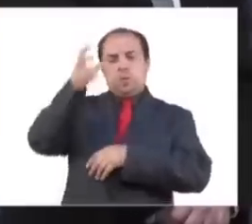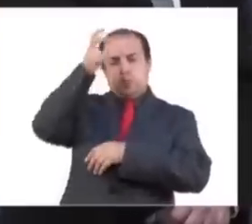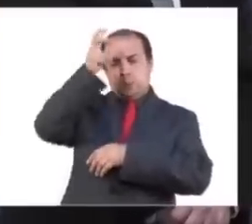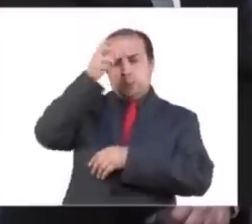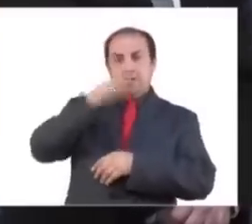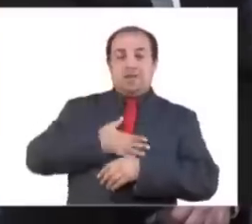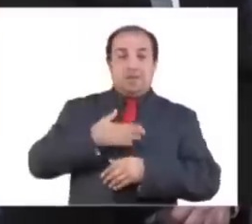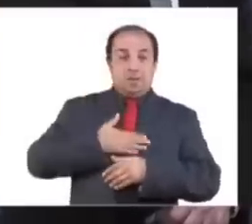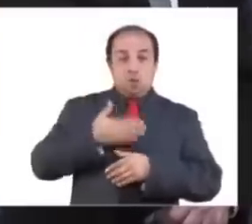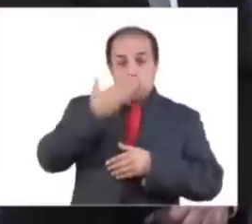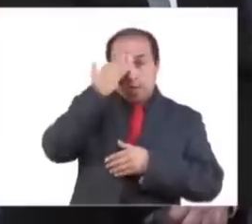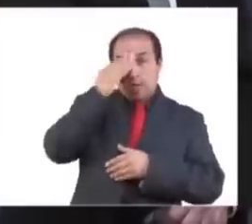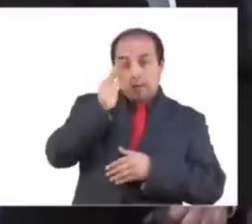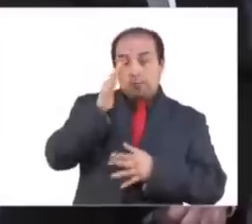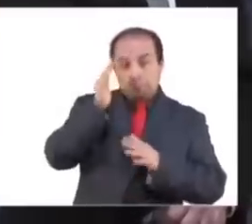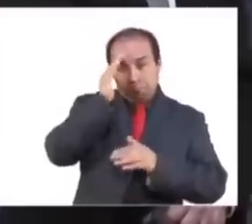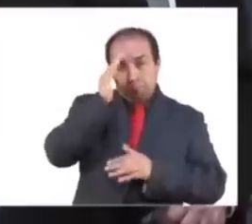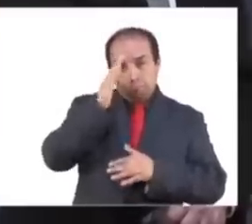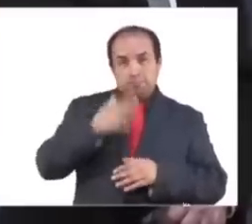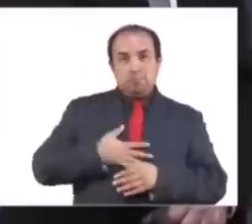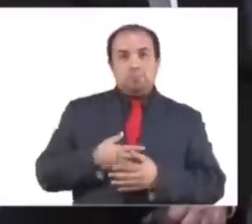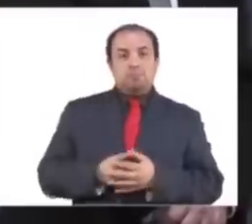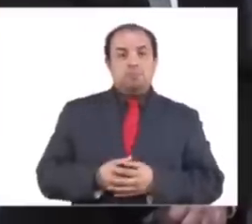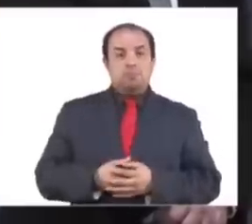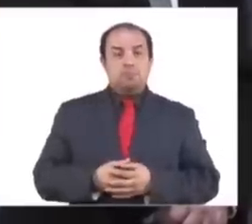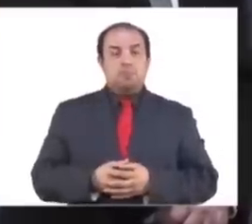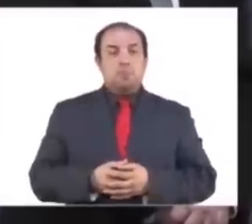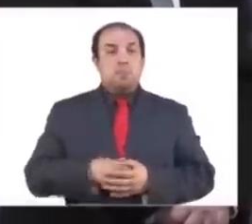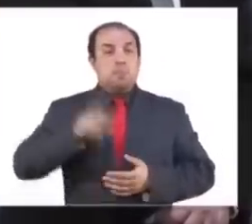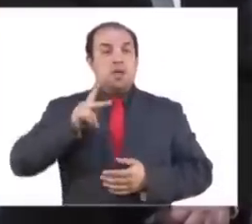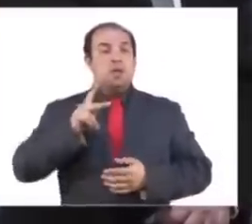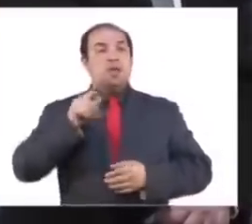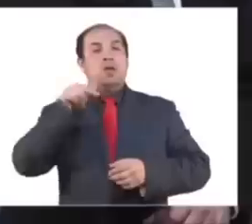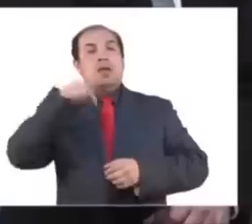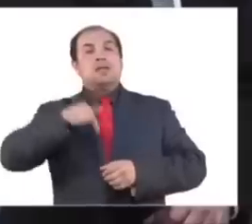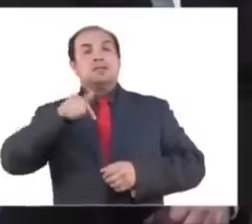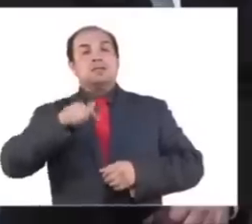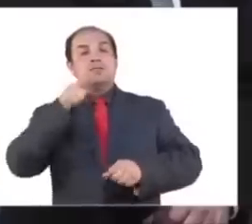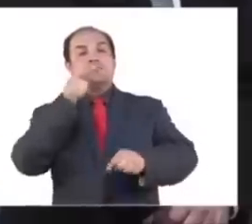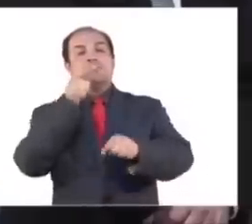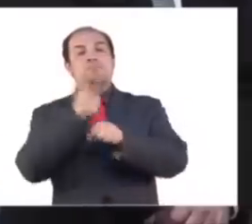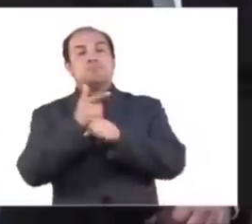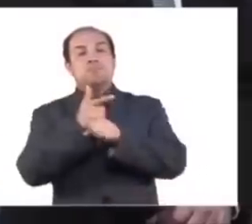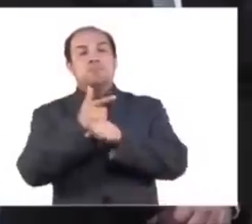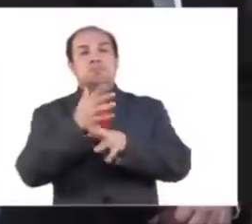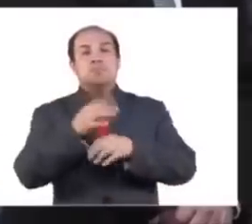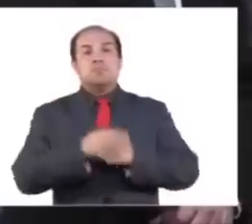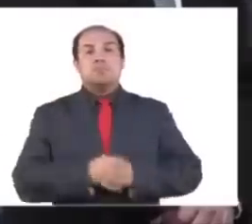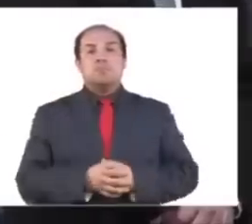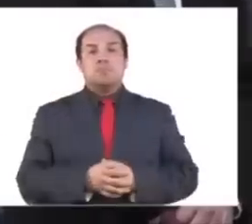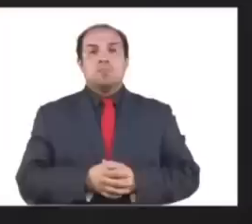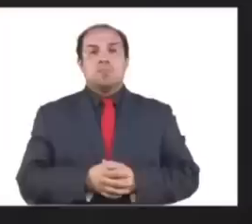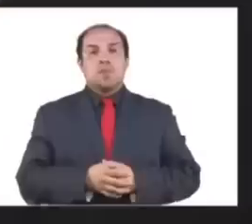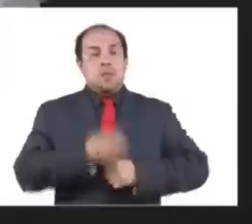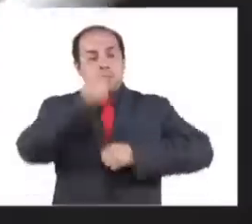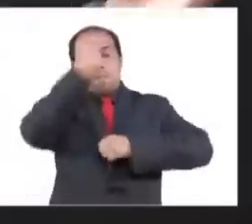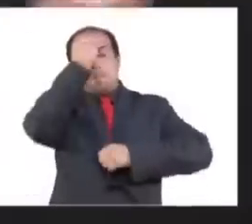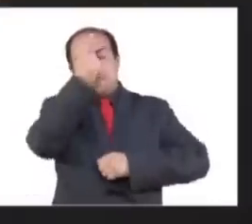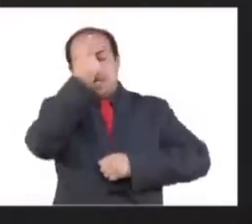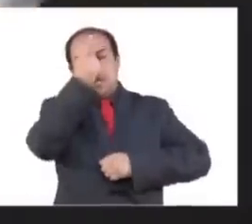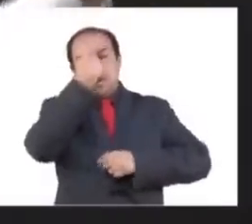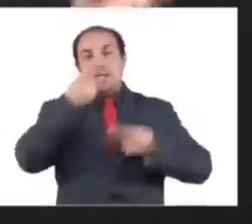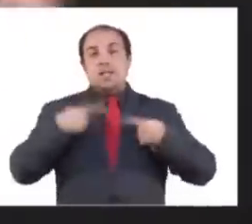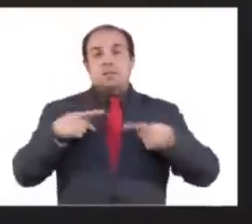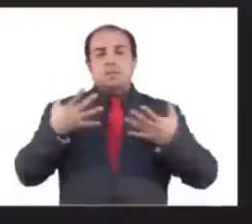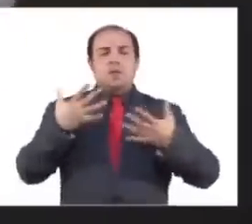saber en mi tiempo, pero se ve aquí que en los sueños los